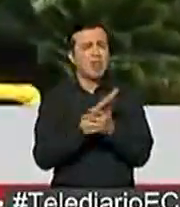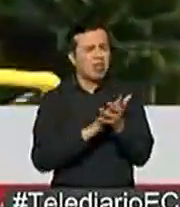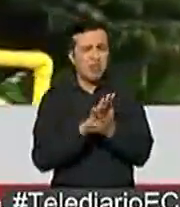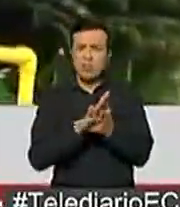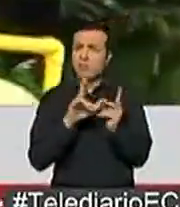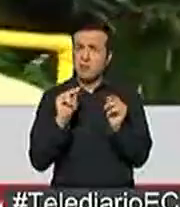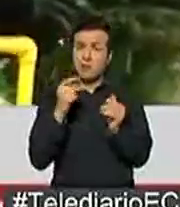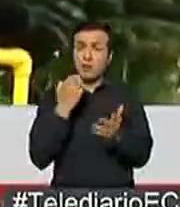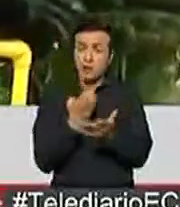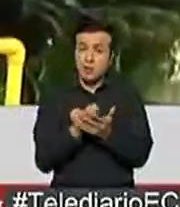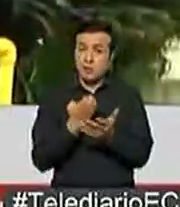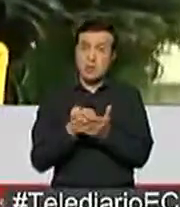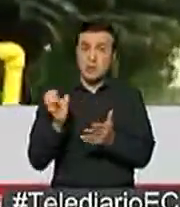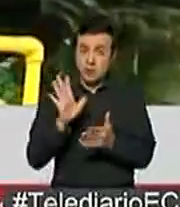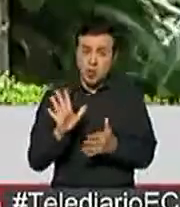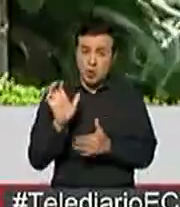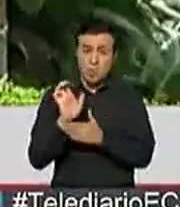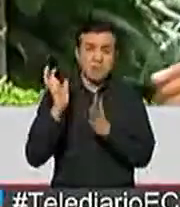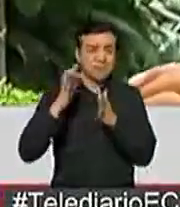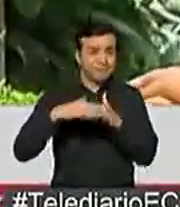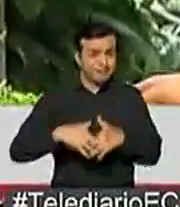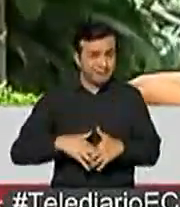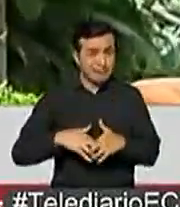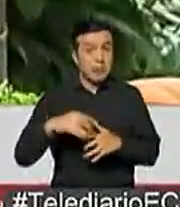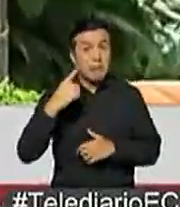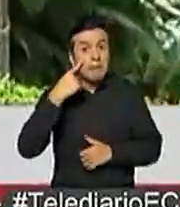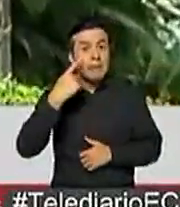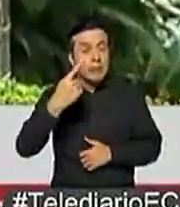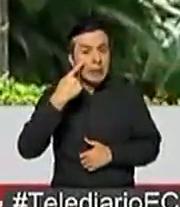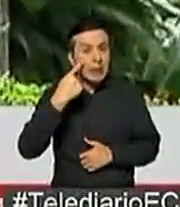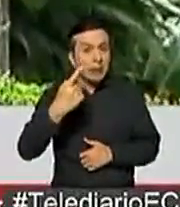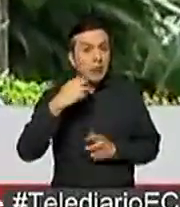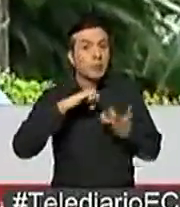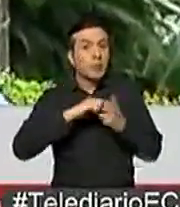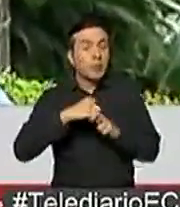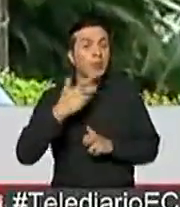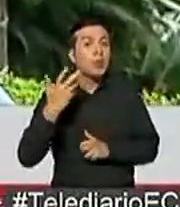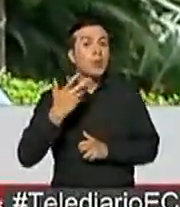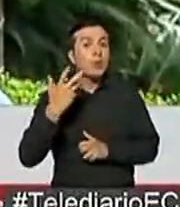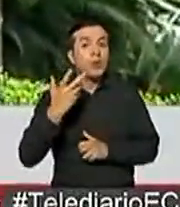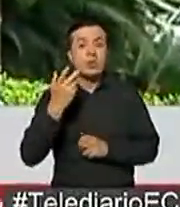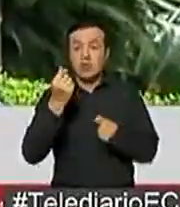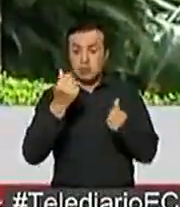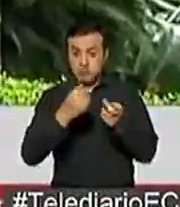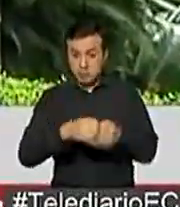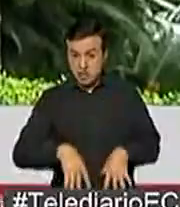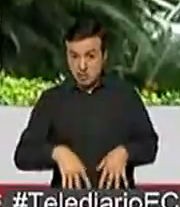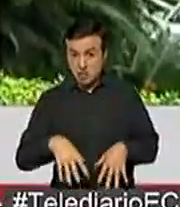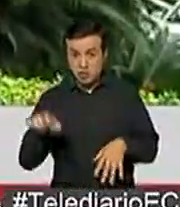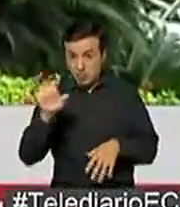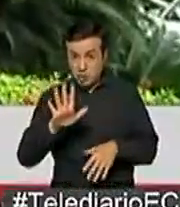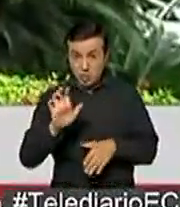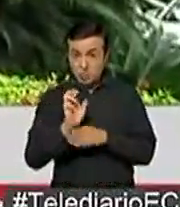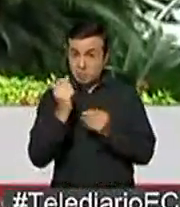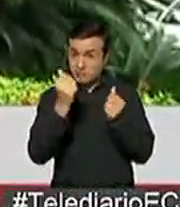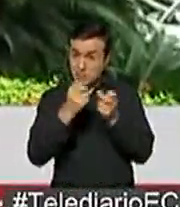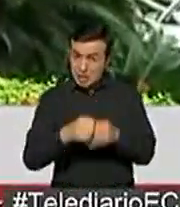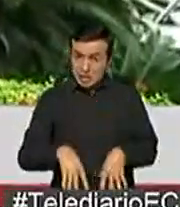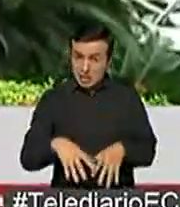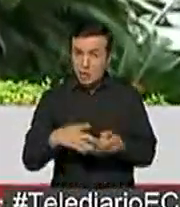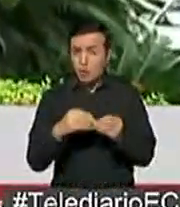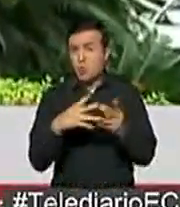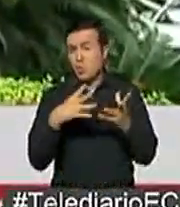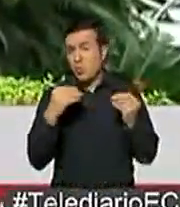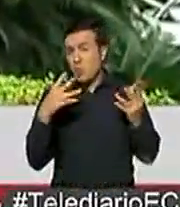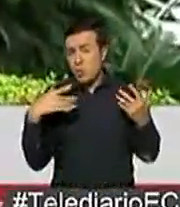la economía del país se viene abajo mira las consecuencias que tuvimos no solamente una pérdida económica en el país sino verdad pero